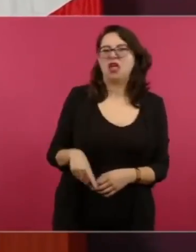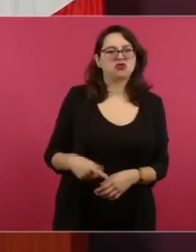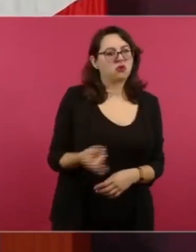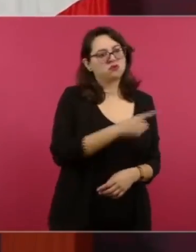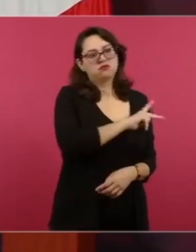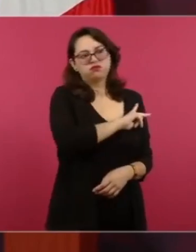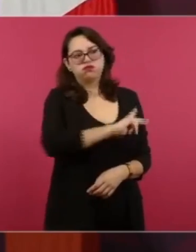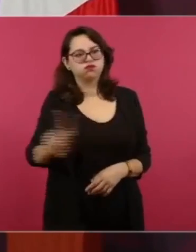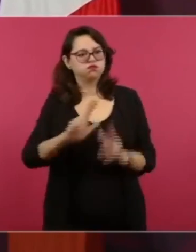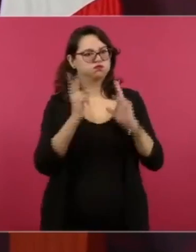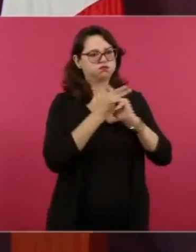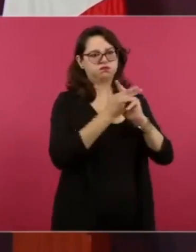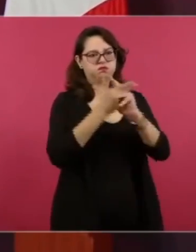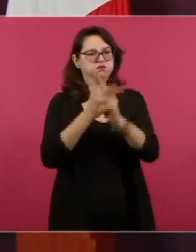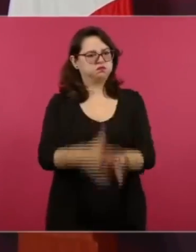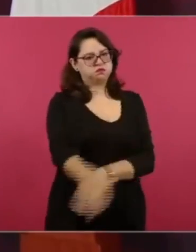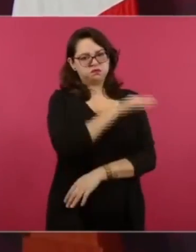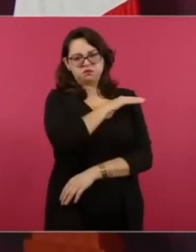por